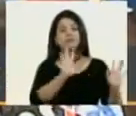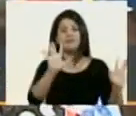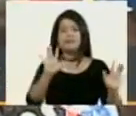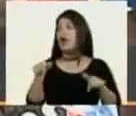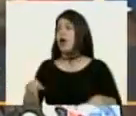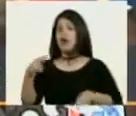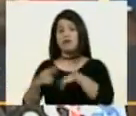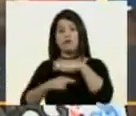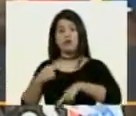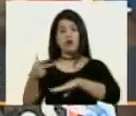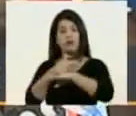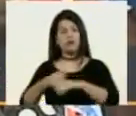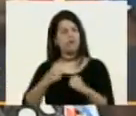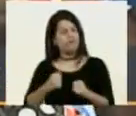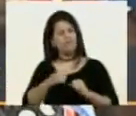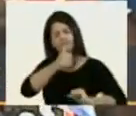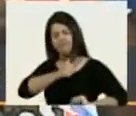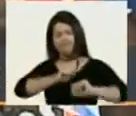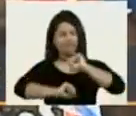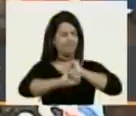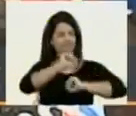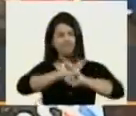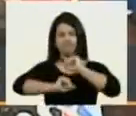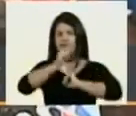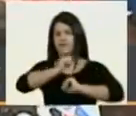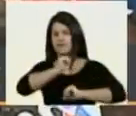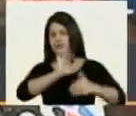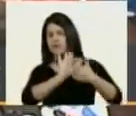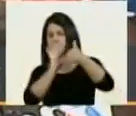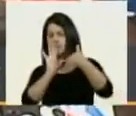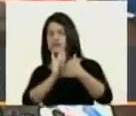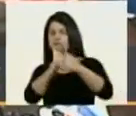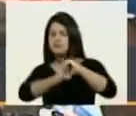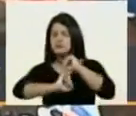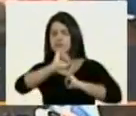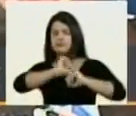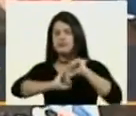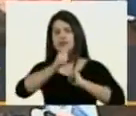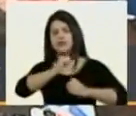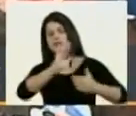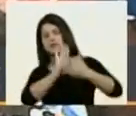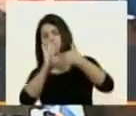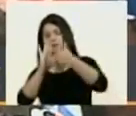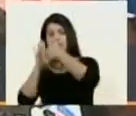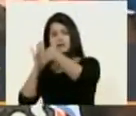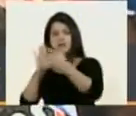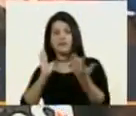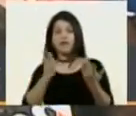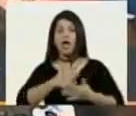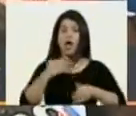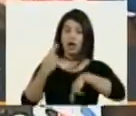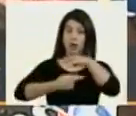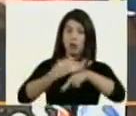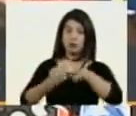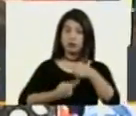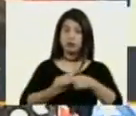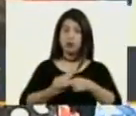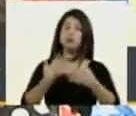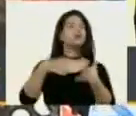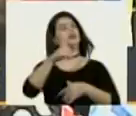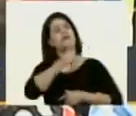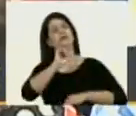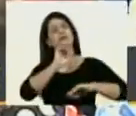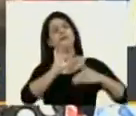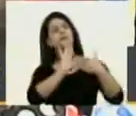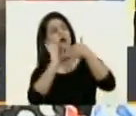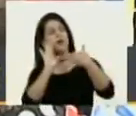embates. Ha soportado la revolución bolivariana todos los